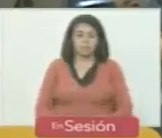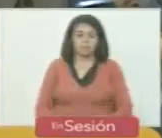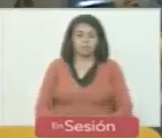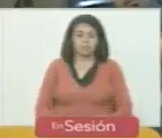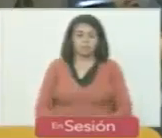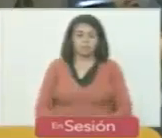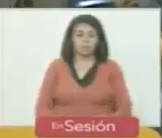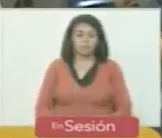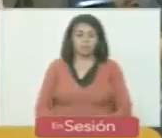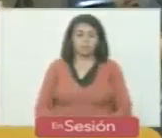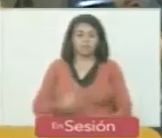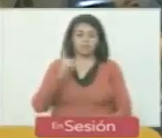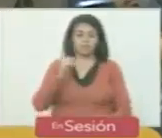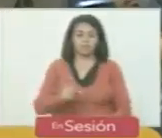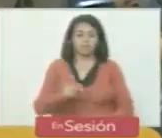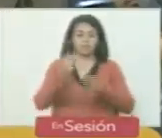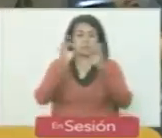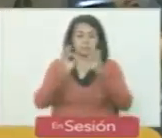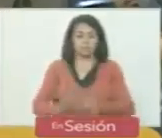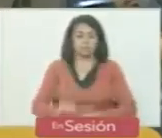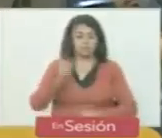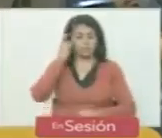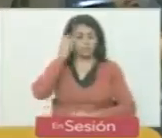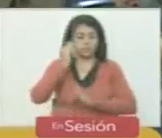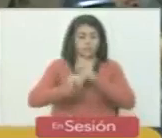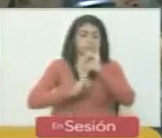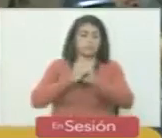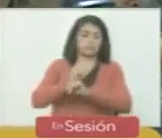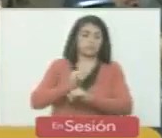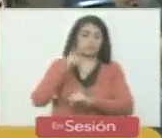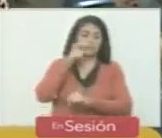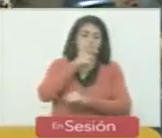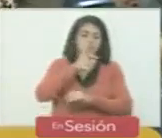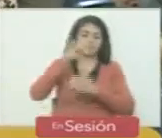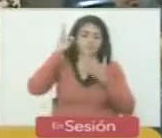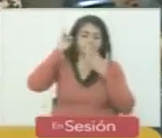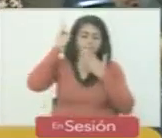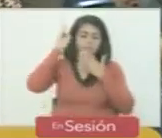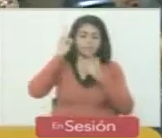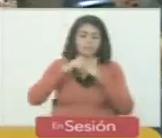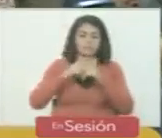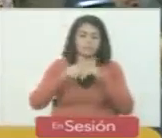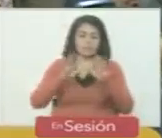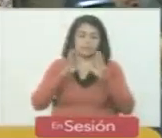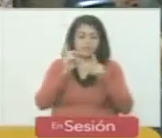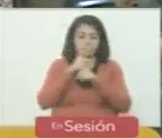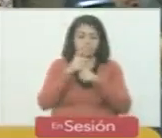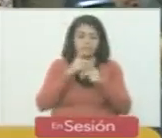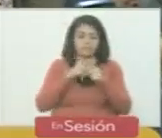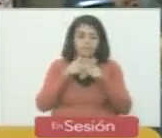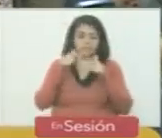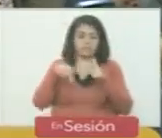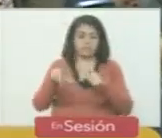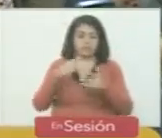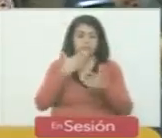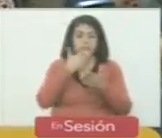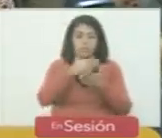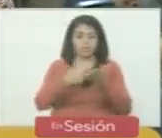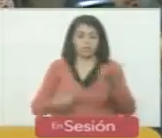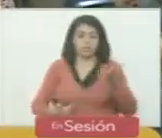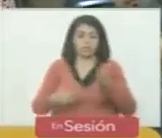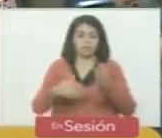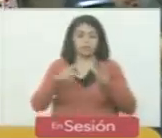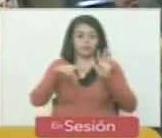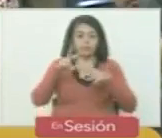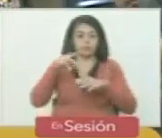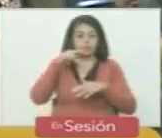que debía declararse un Día Internacional de los Pueblos Indígenas. Era el 9 de agosto, había una propuesta, era el